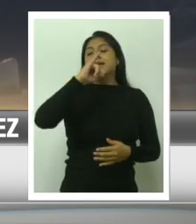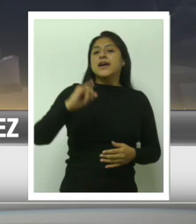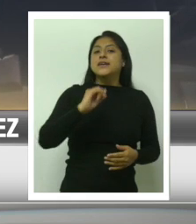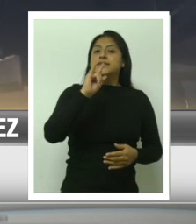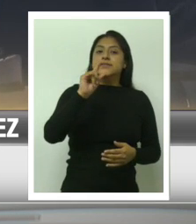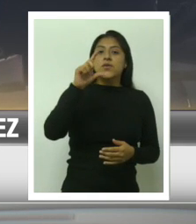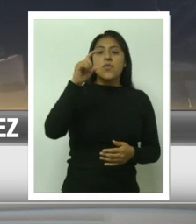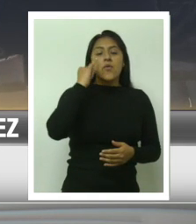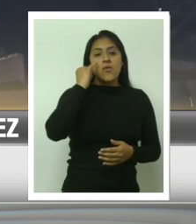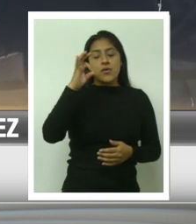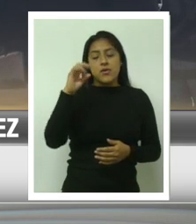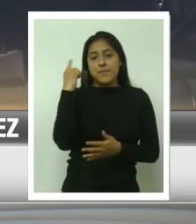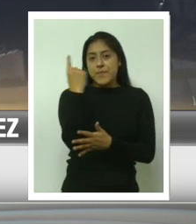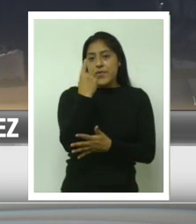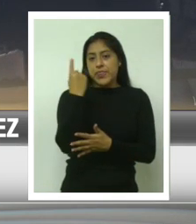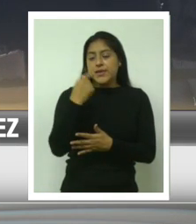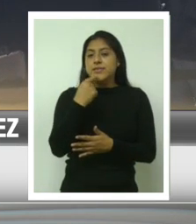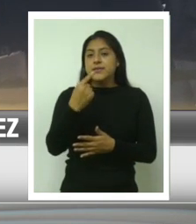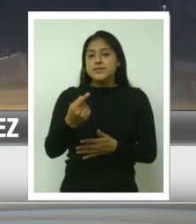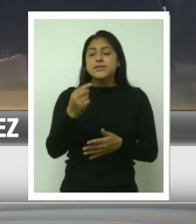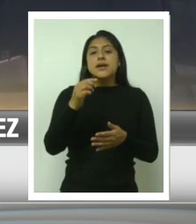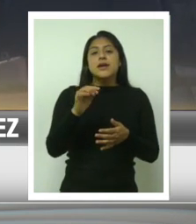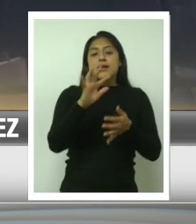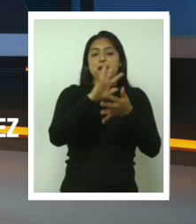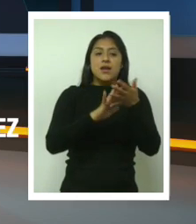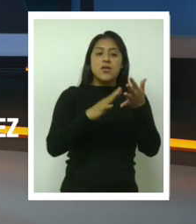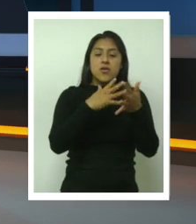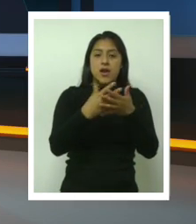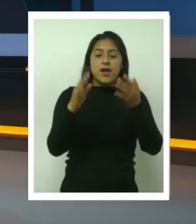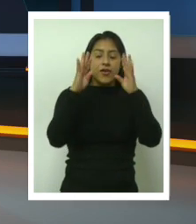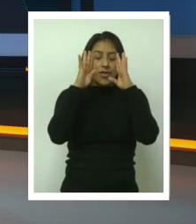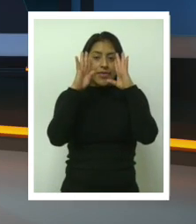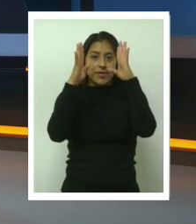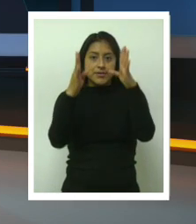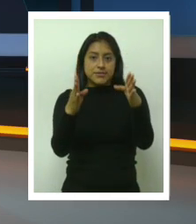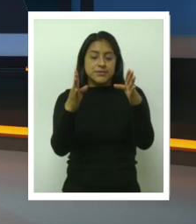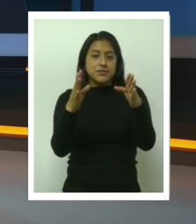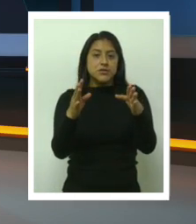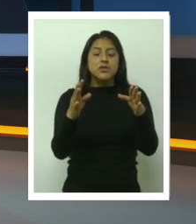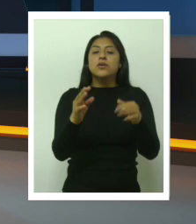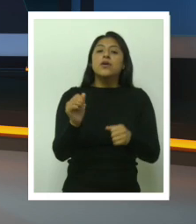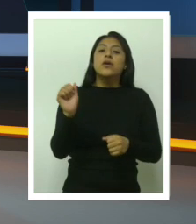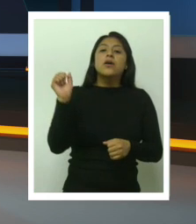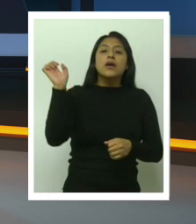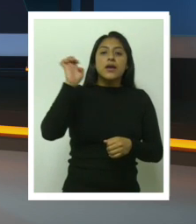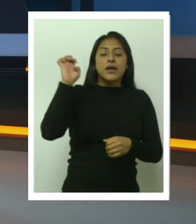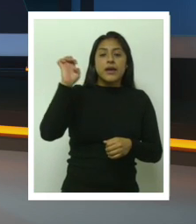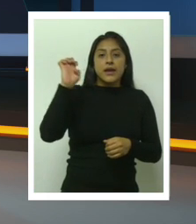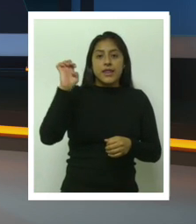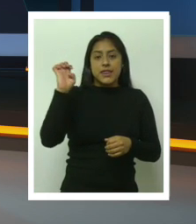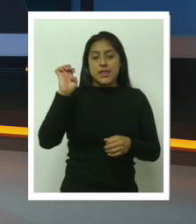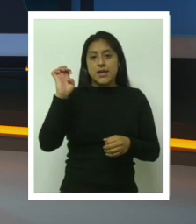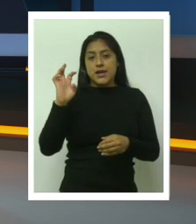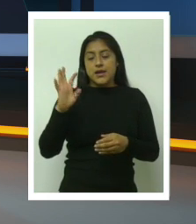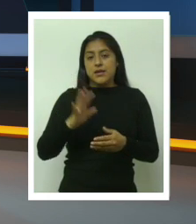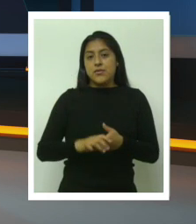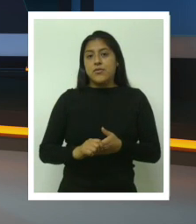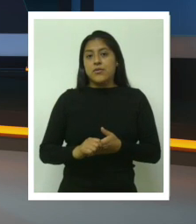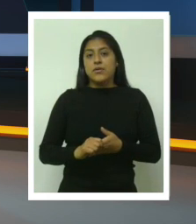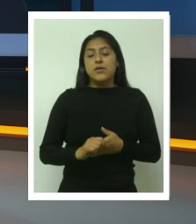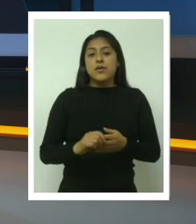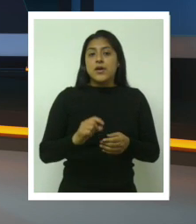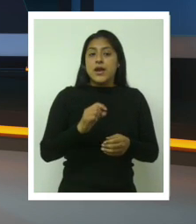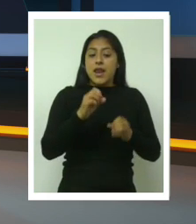Gracias, Julio. Es importante destacar que este protocolo de atención se mantendrá activo hasta cuando los trabajadores vean que ha disminuido